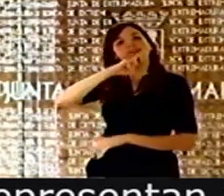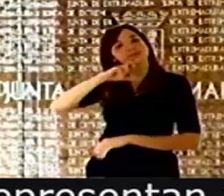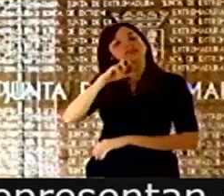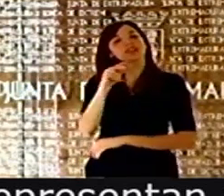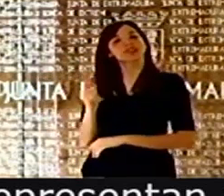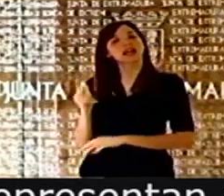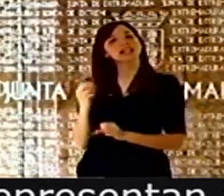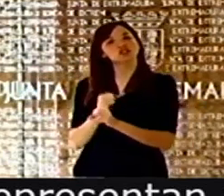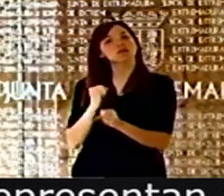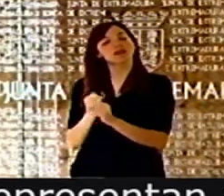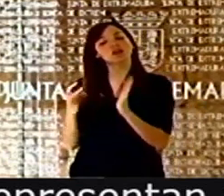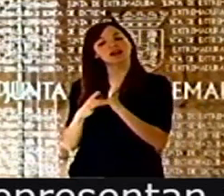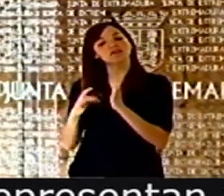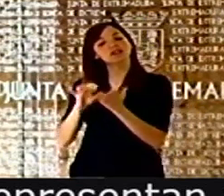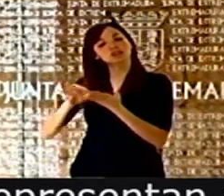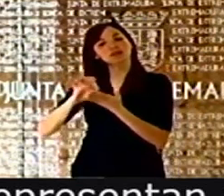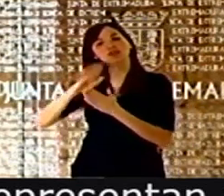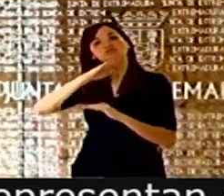calidad del servicio que se presta.